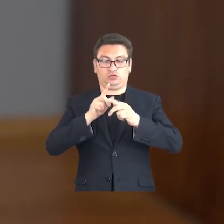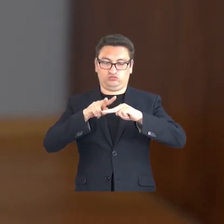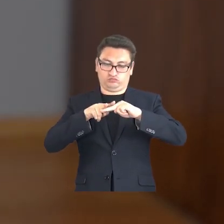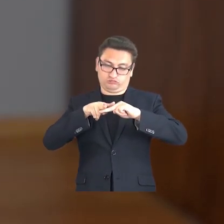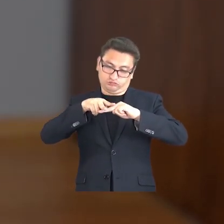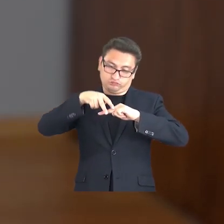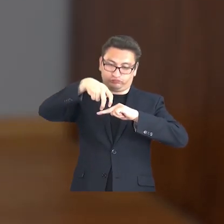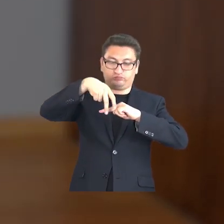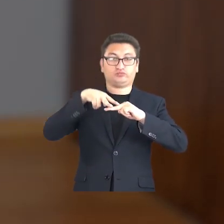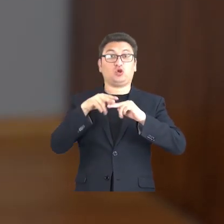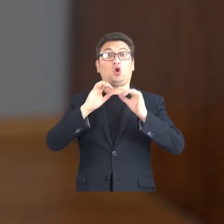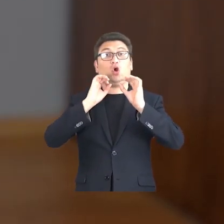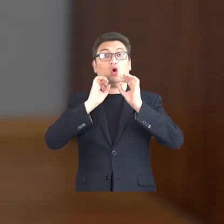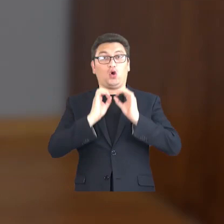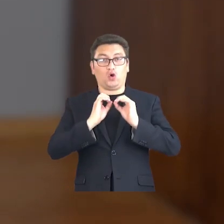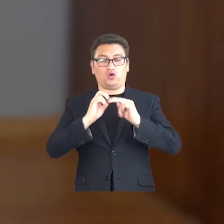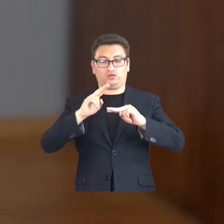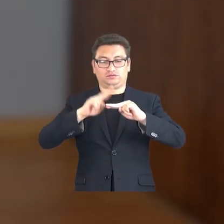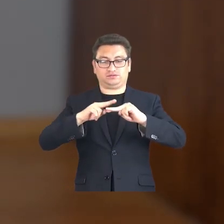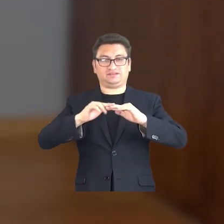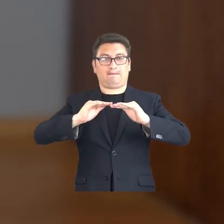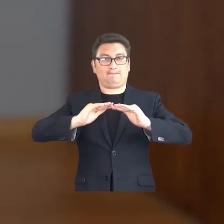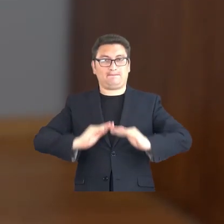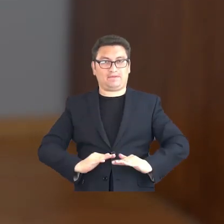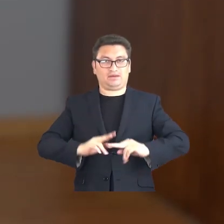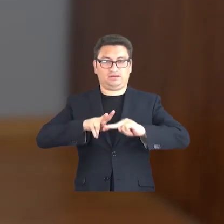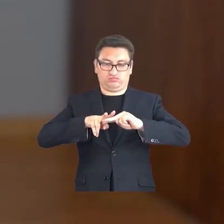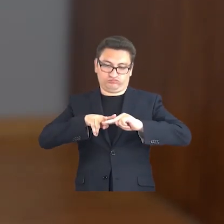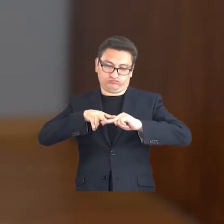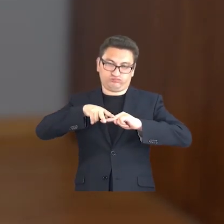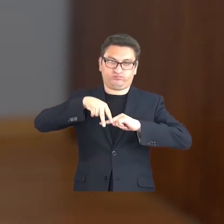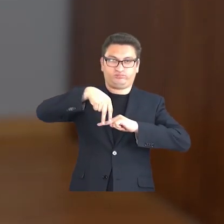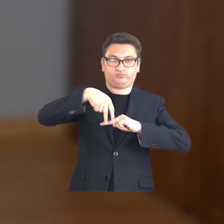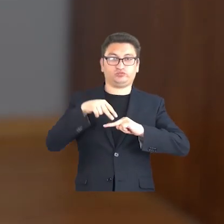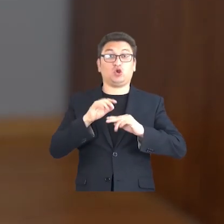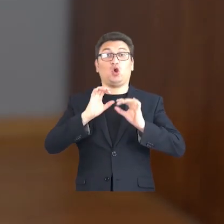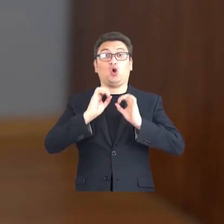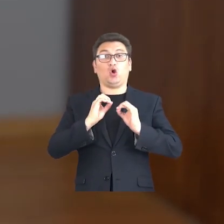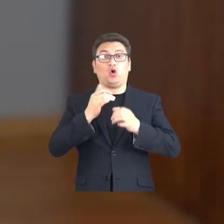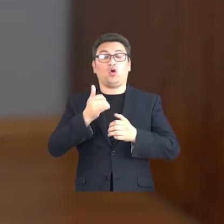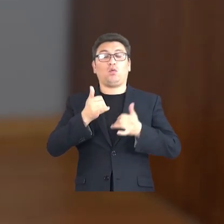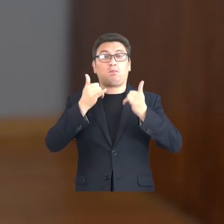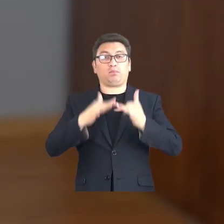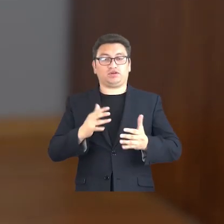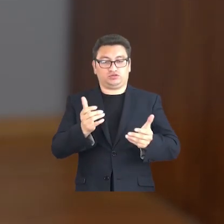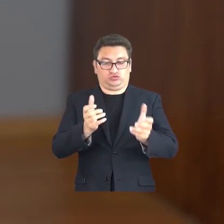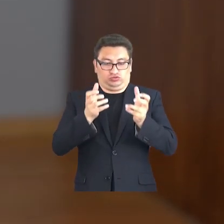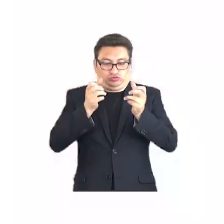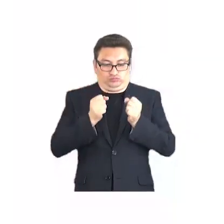ejercicio en una silla baja y mantén un peso cerca del pecho con las manos mientras te levantas.